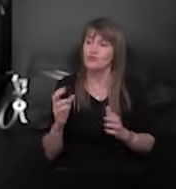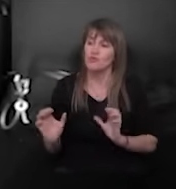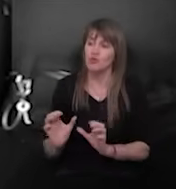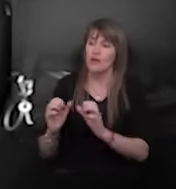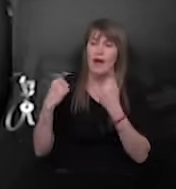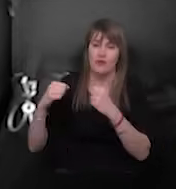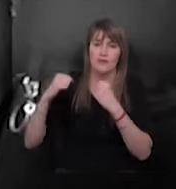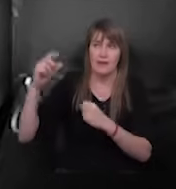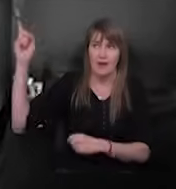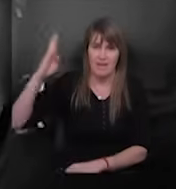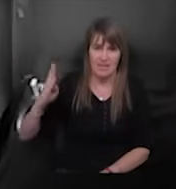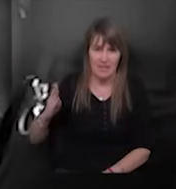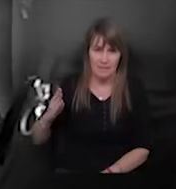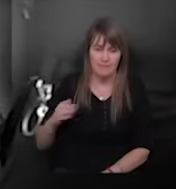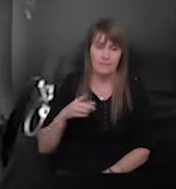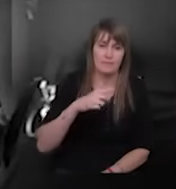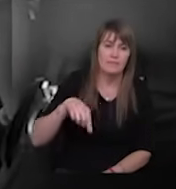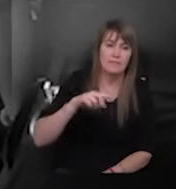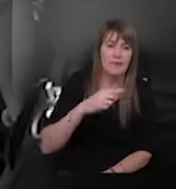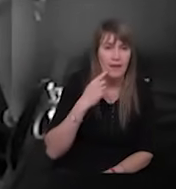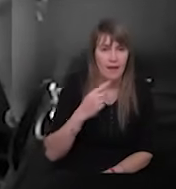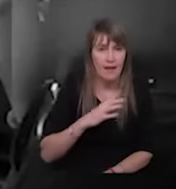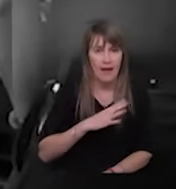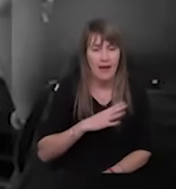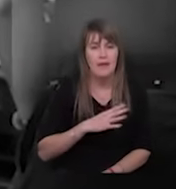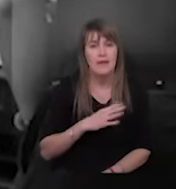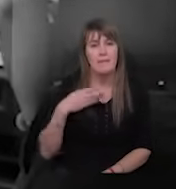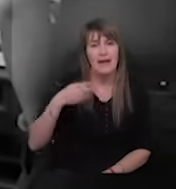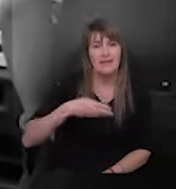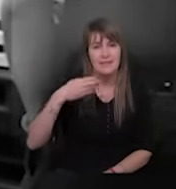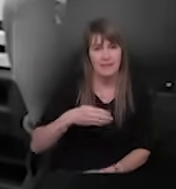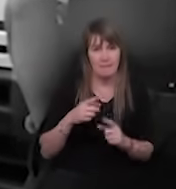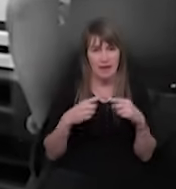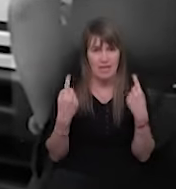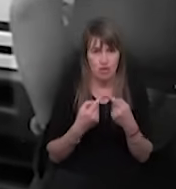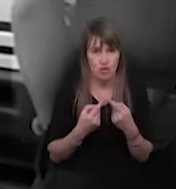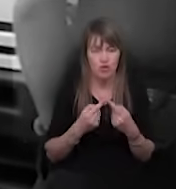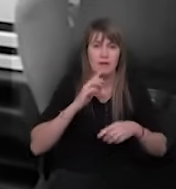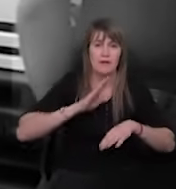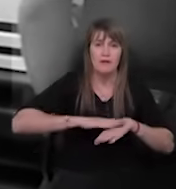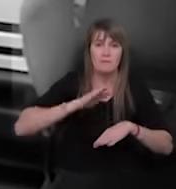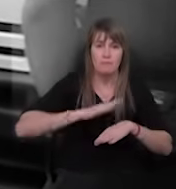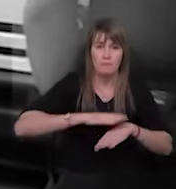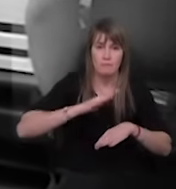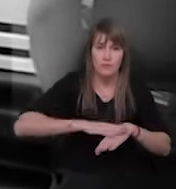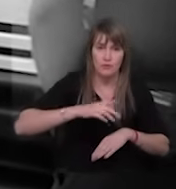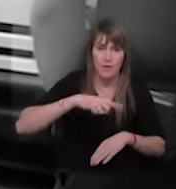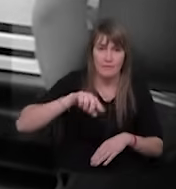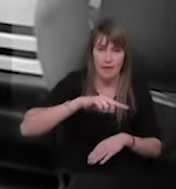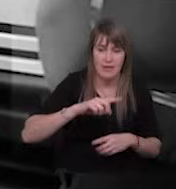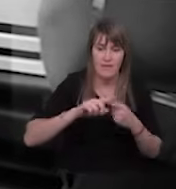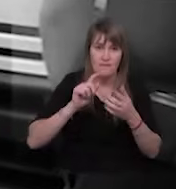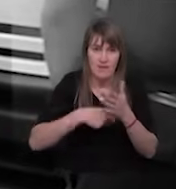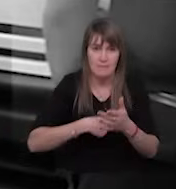Declaro que todo anterior es un fiel recuento de los hechos y admito que participaron los mismos y la responsabilidad consiguiente para contexto del cual firmo